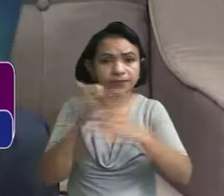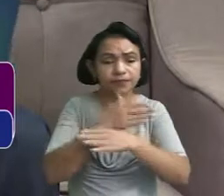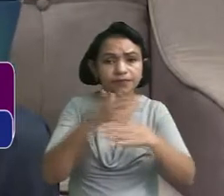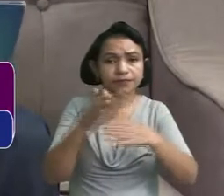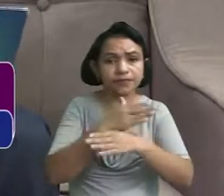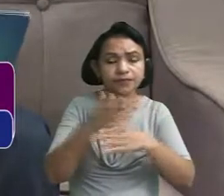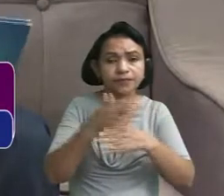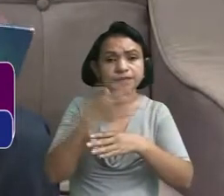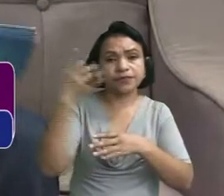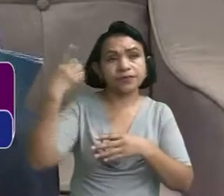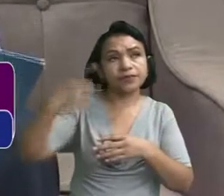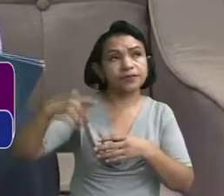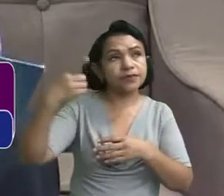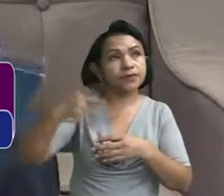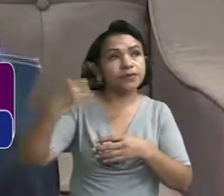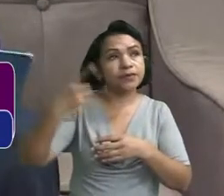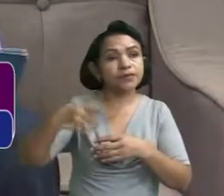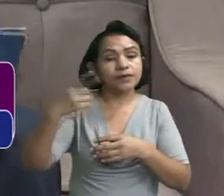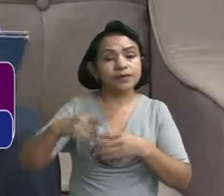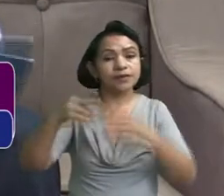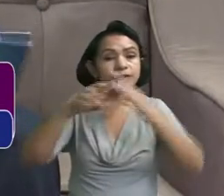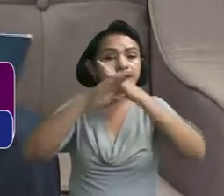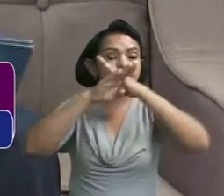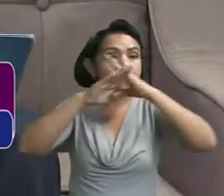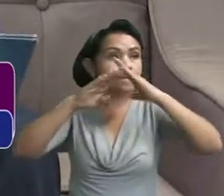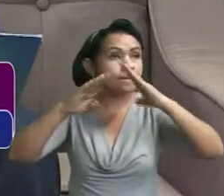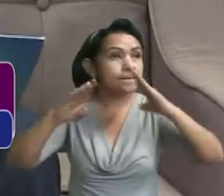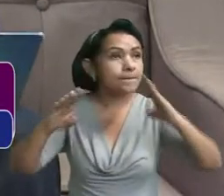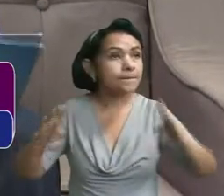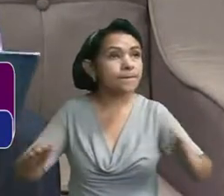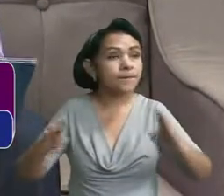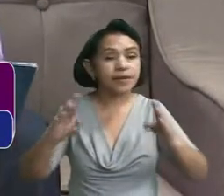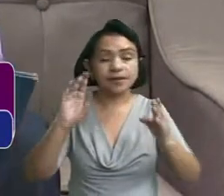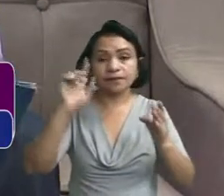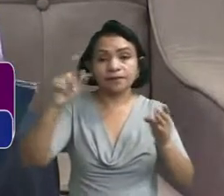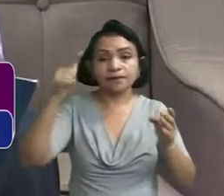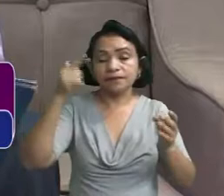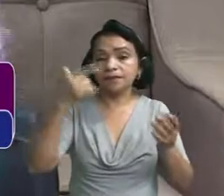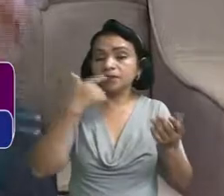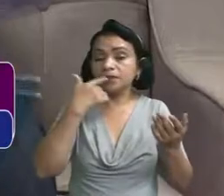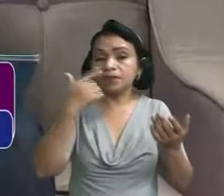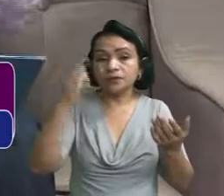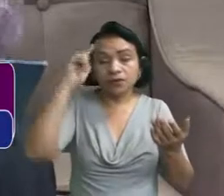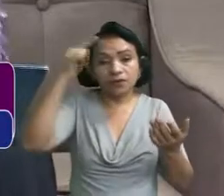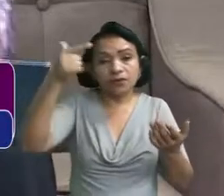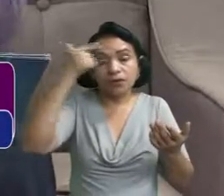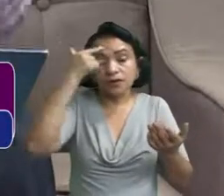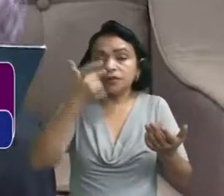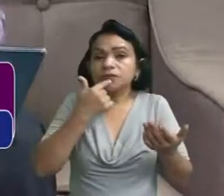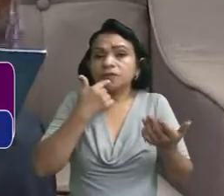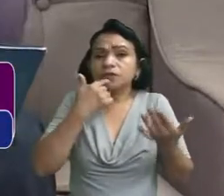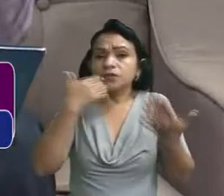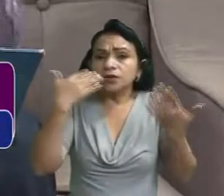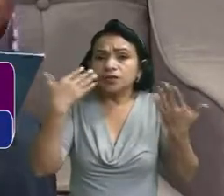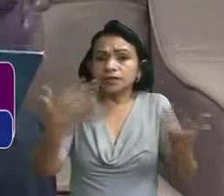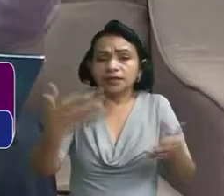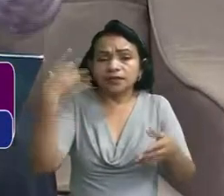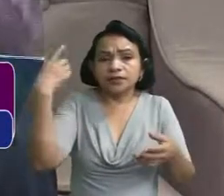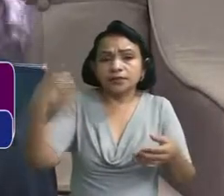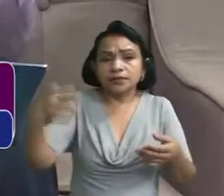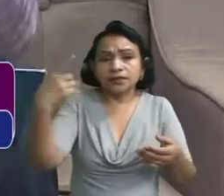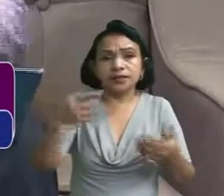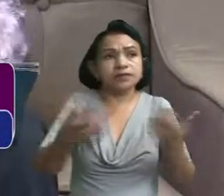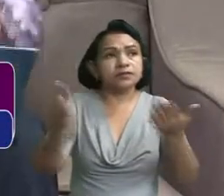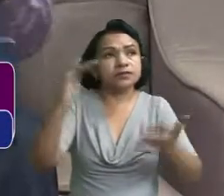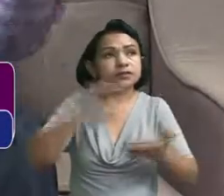la restitución de los derechos, en principio, y la paz, ¿y por qué el gobierno de reconciliación y unidad nacional hace énfasis en el proceso de restitución de derechos